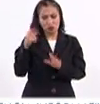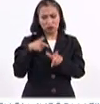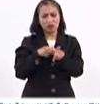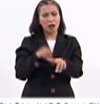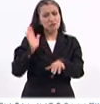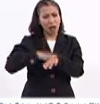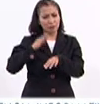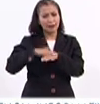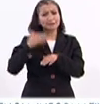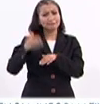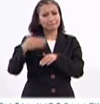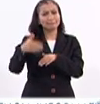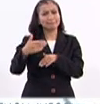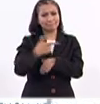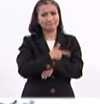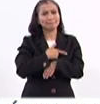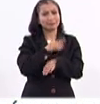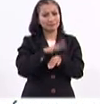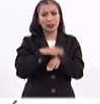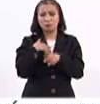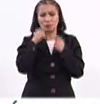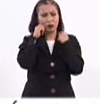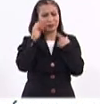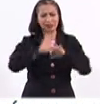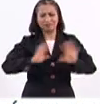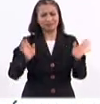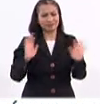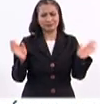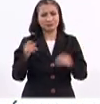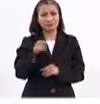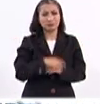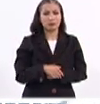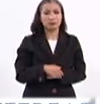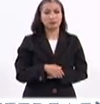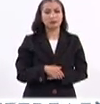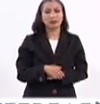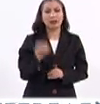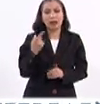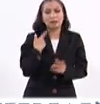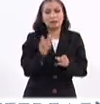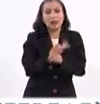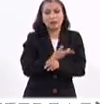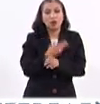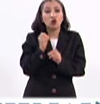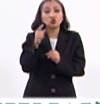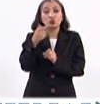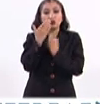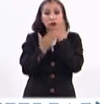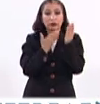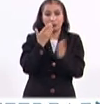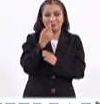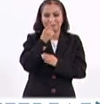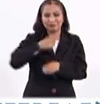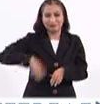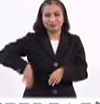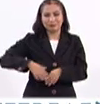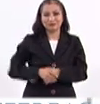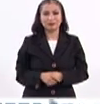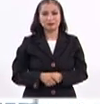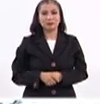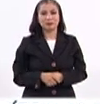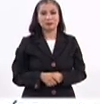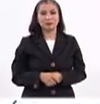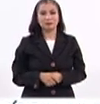detengas, tú sigue haciendo lo que te gusta y no importa qué circunstancias pasen o lo que estás estudiando, como usted comentaba. Claro, Haz